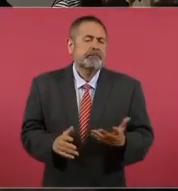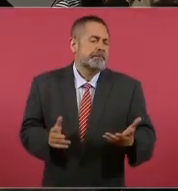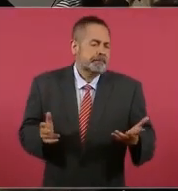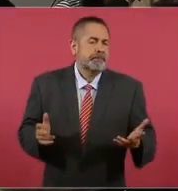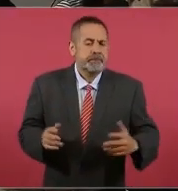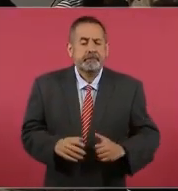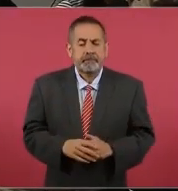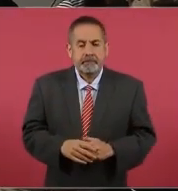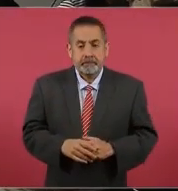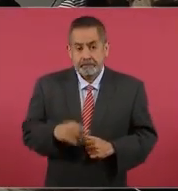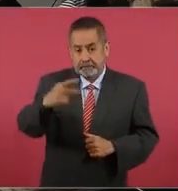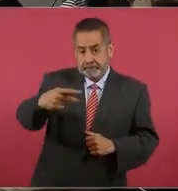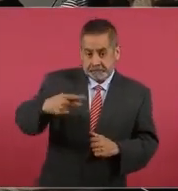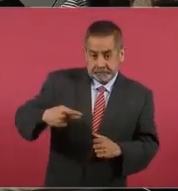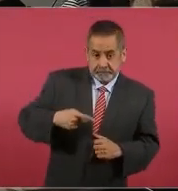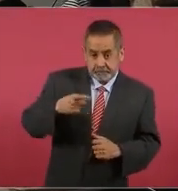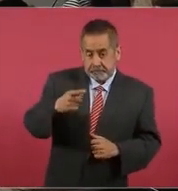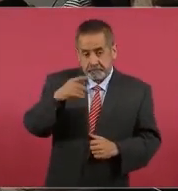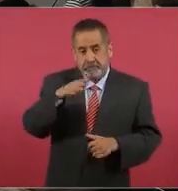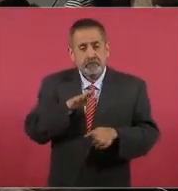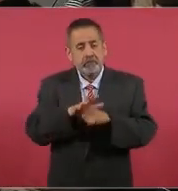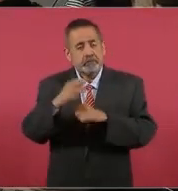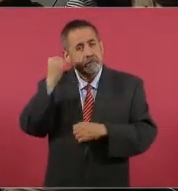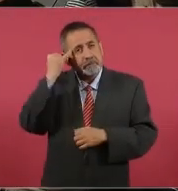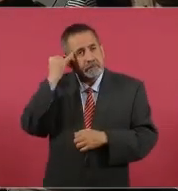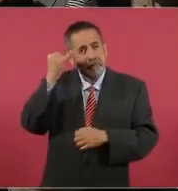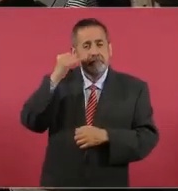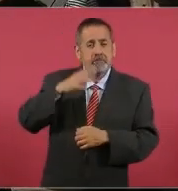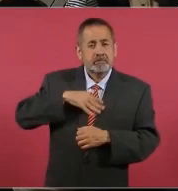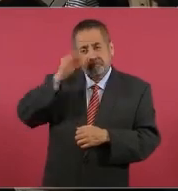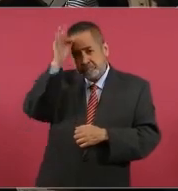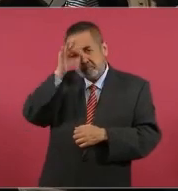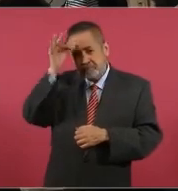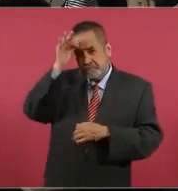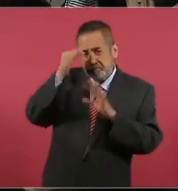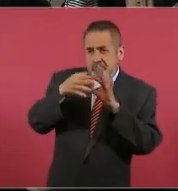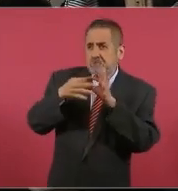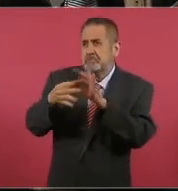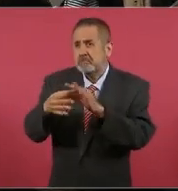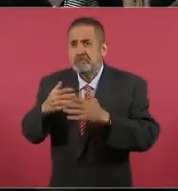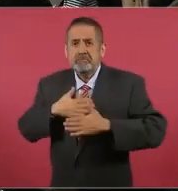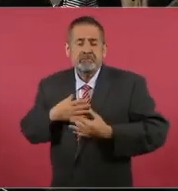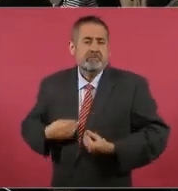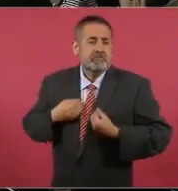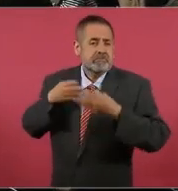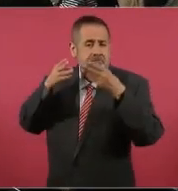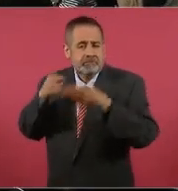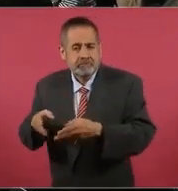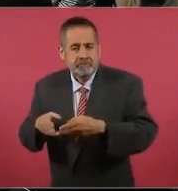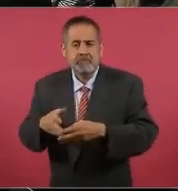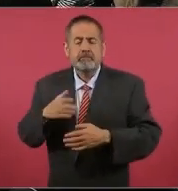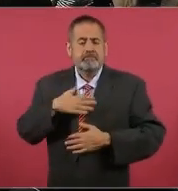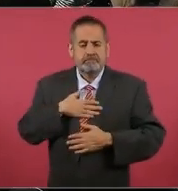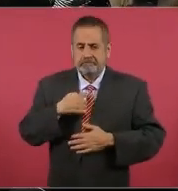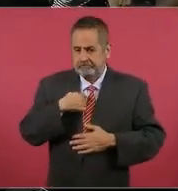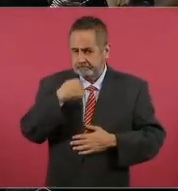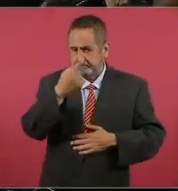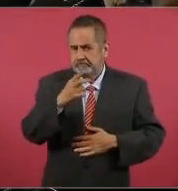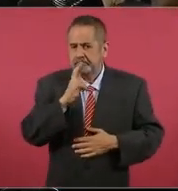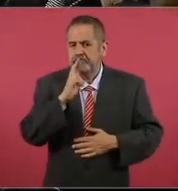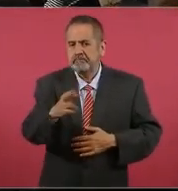Entonces, si me dices qué ideología tengo, te digo, yo soy